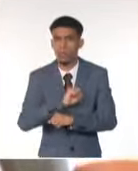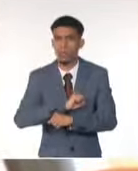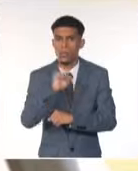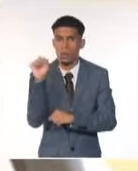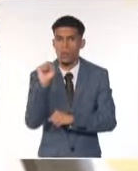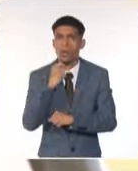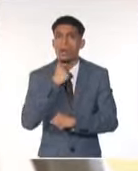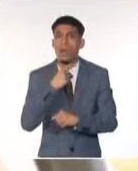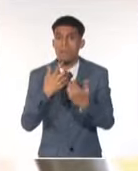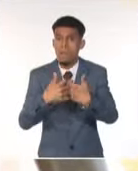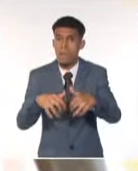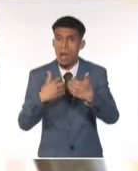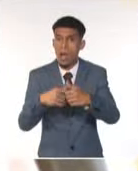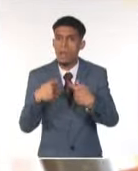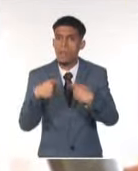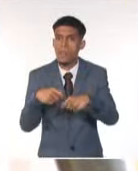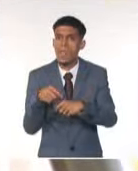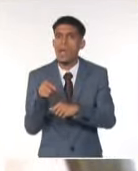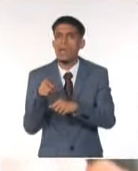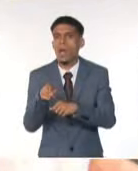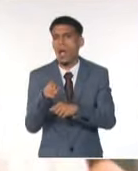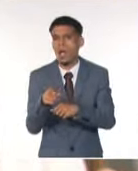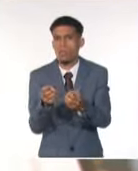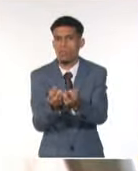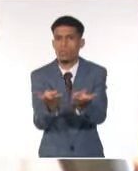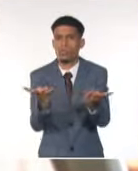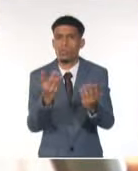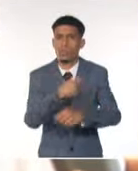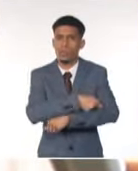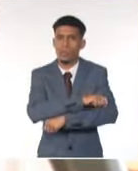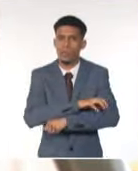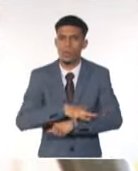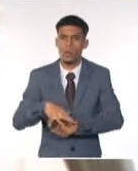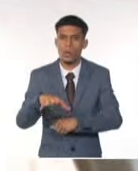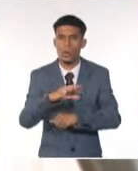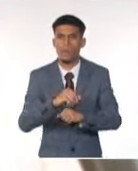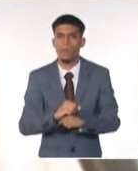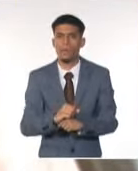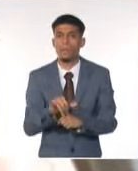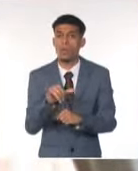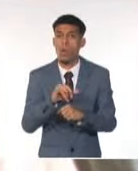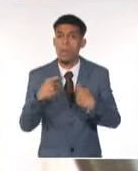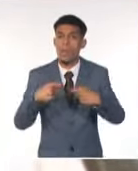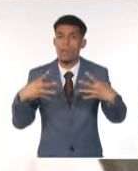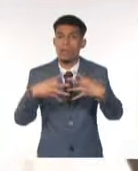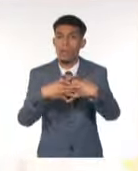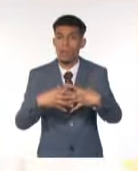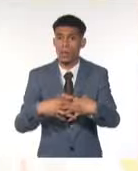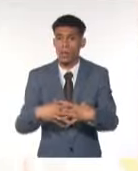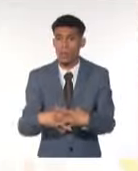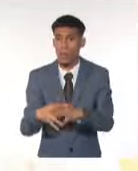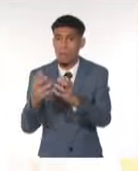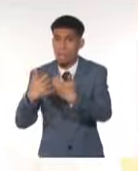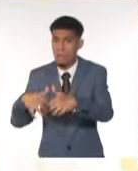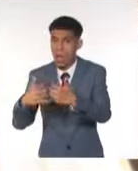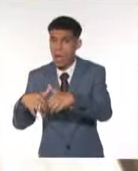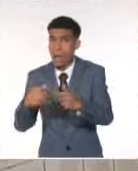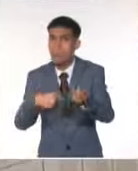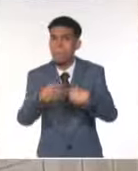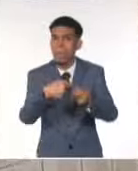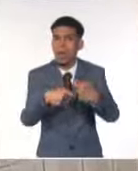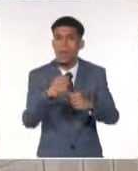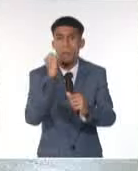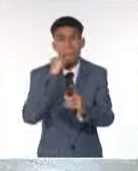se produce llegue a los destinos que corresponde y que haya una relación entre lo que se produce, lo que se vende y los